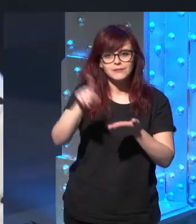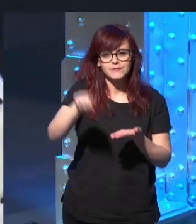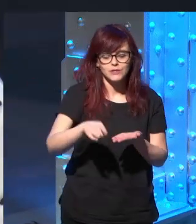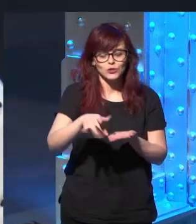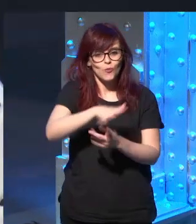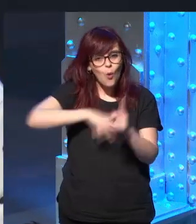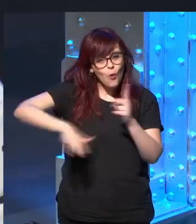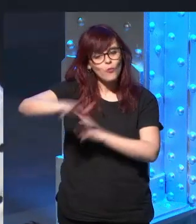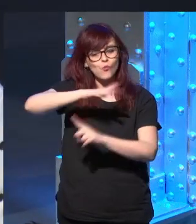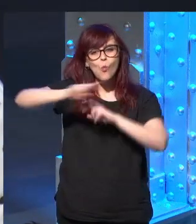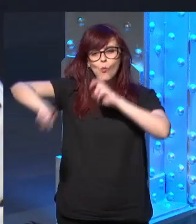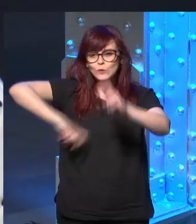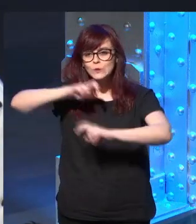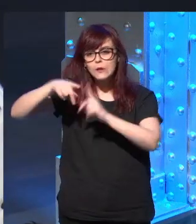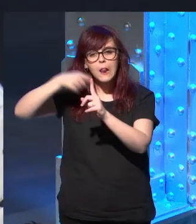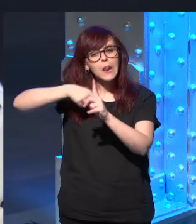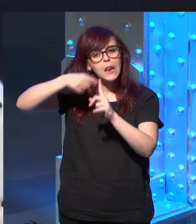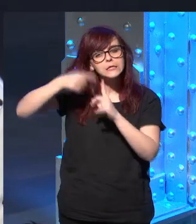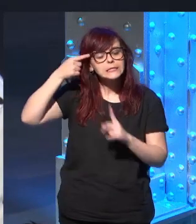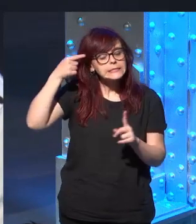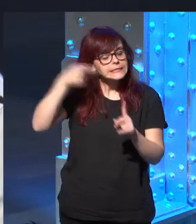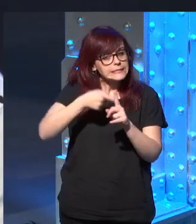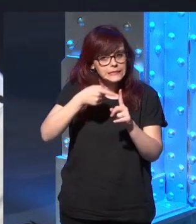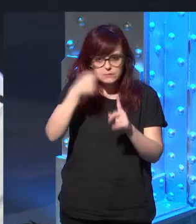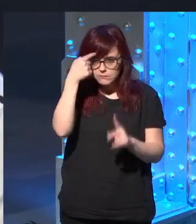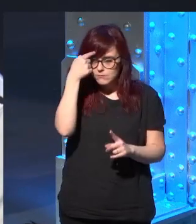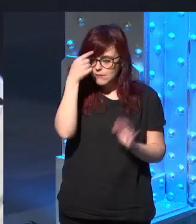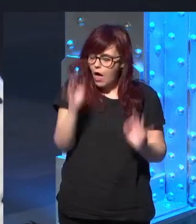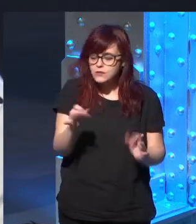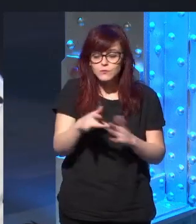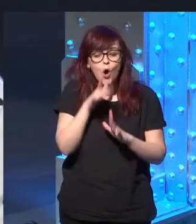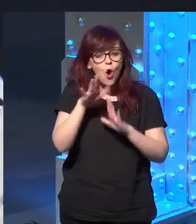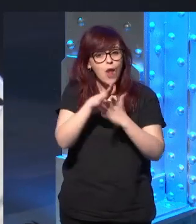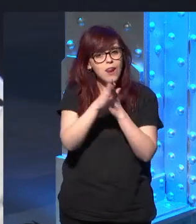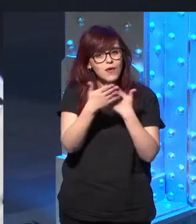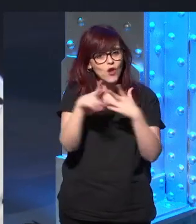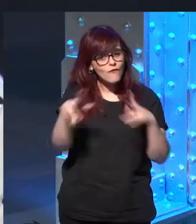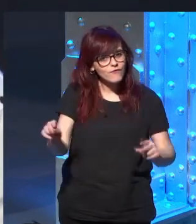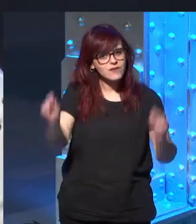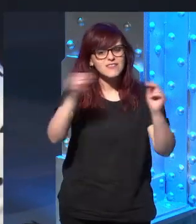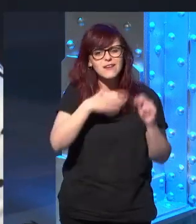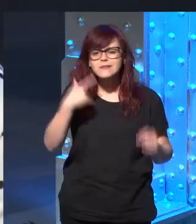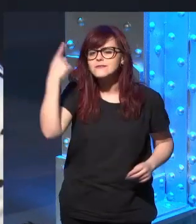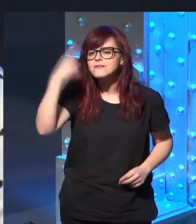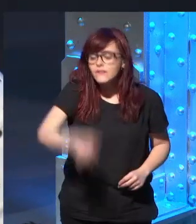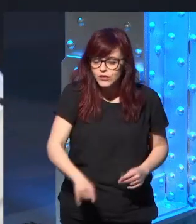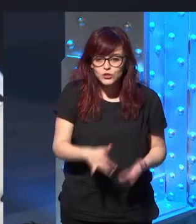toda esa búsqueda me obsesionaba mucho. Y cuando terminé el libro, quise